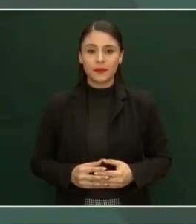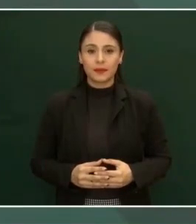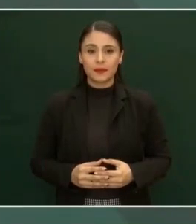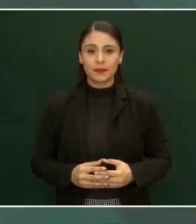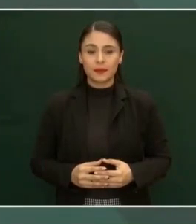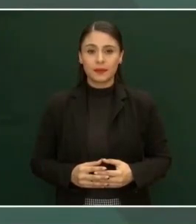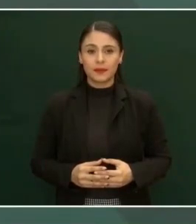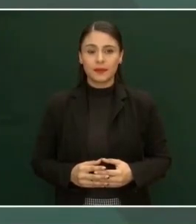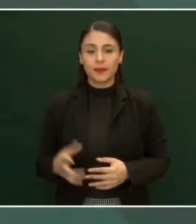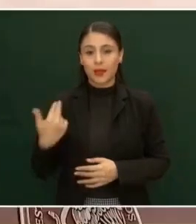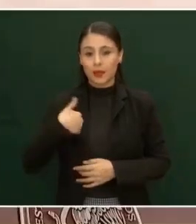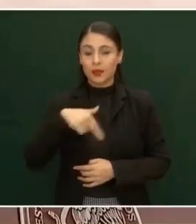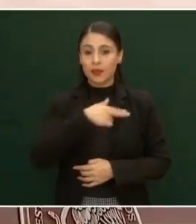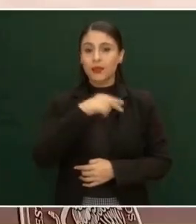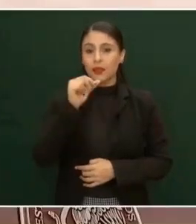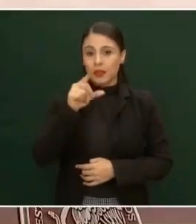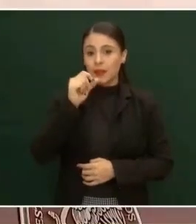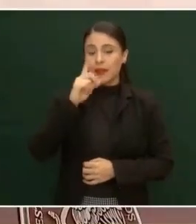sabemos